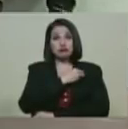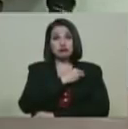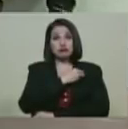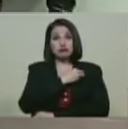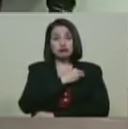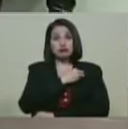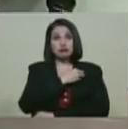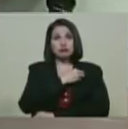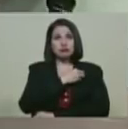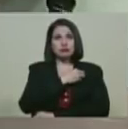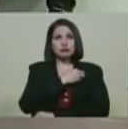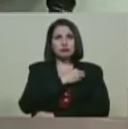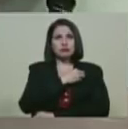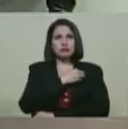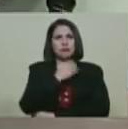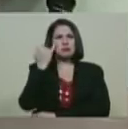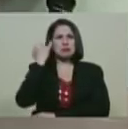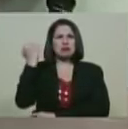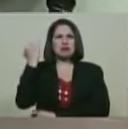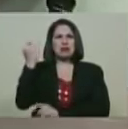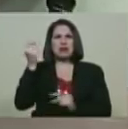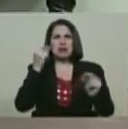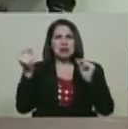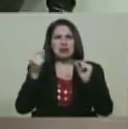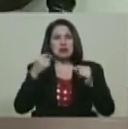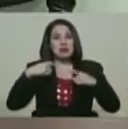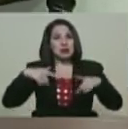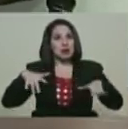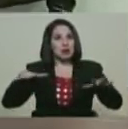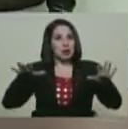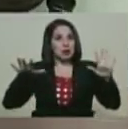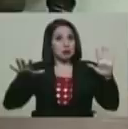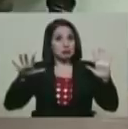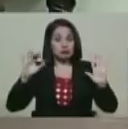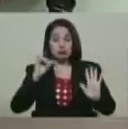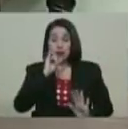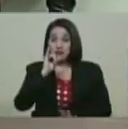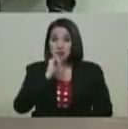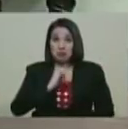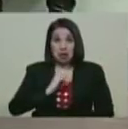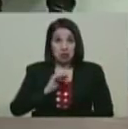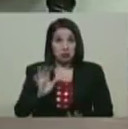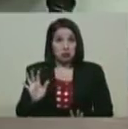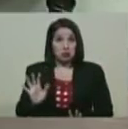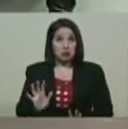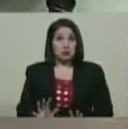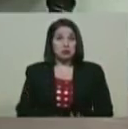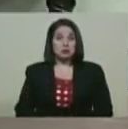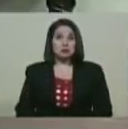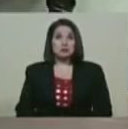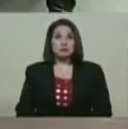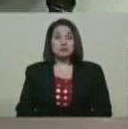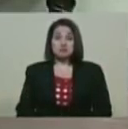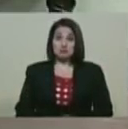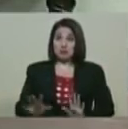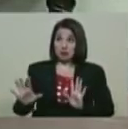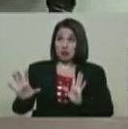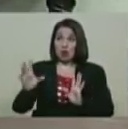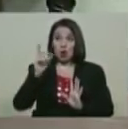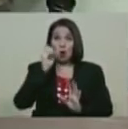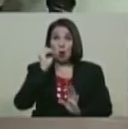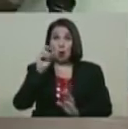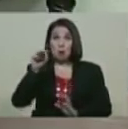con una idea de diálogo. Es lo que me han informado. Si es así, señor Omar